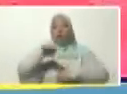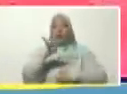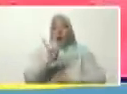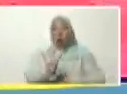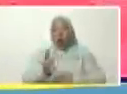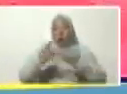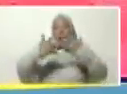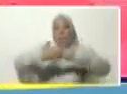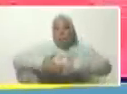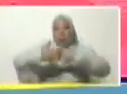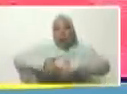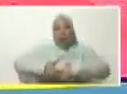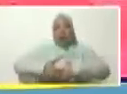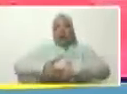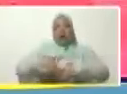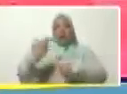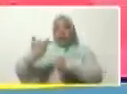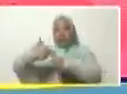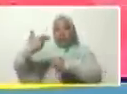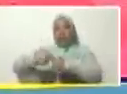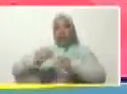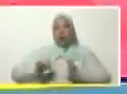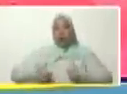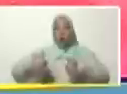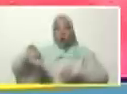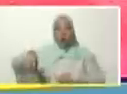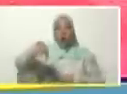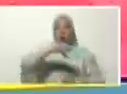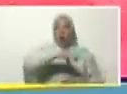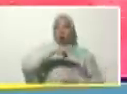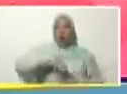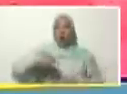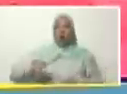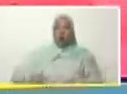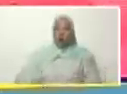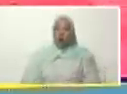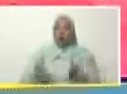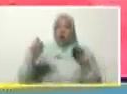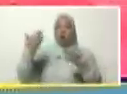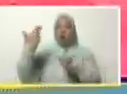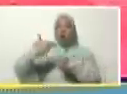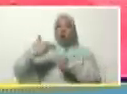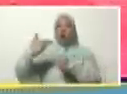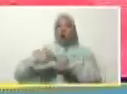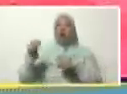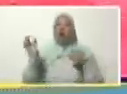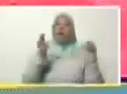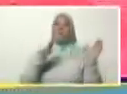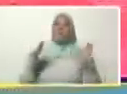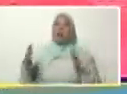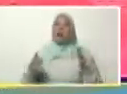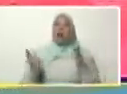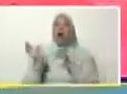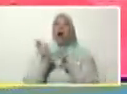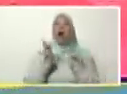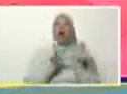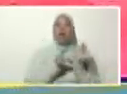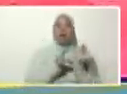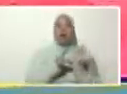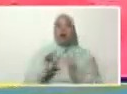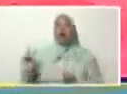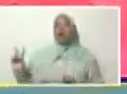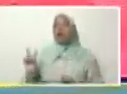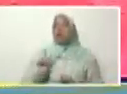4 refinerías, comenzar la recuperación de los pozos, y quizás en marzo, por allá, en abril, fue que